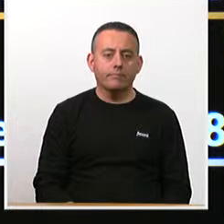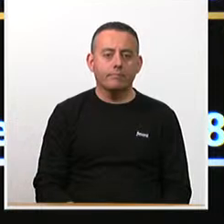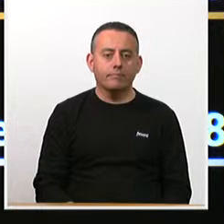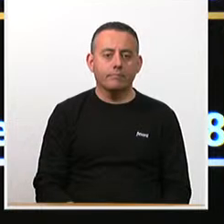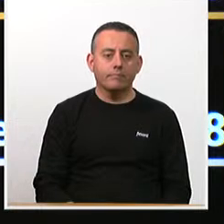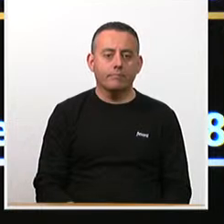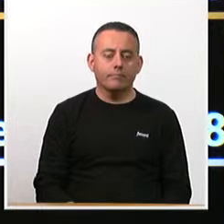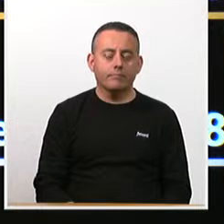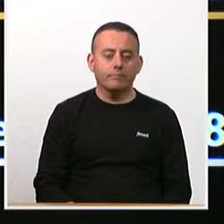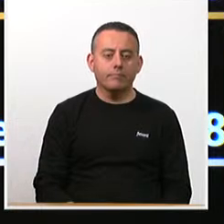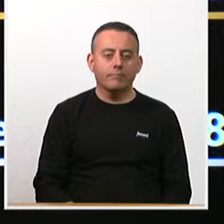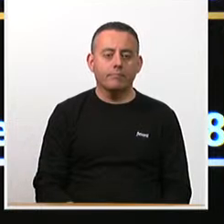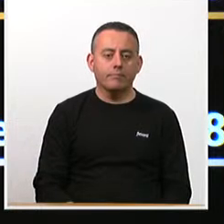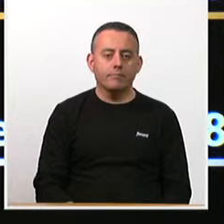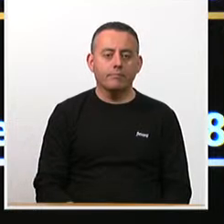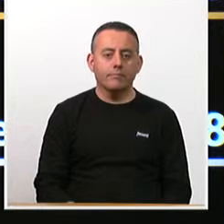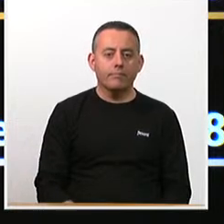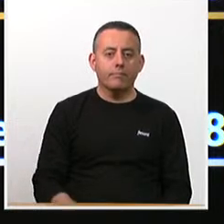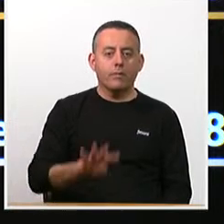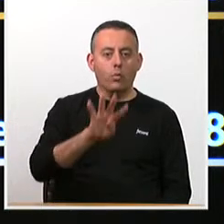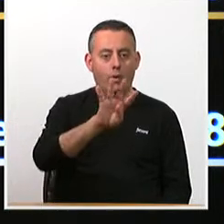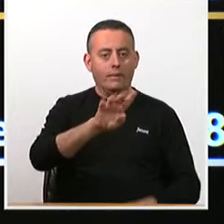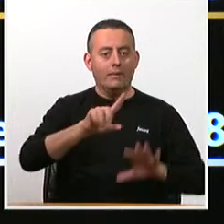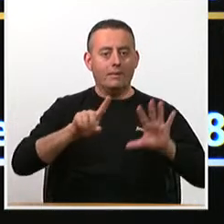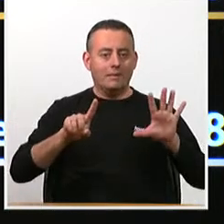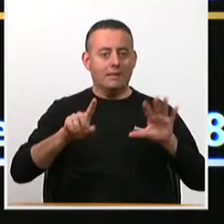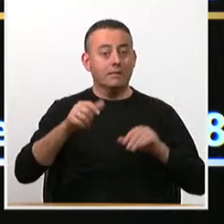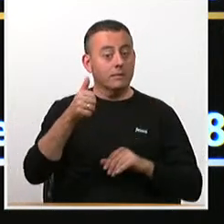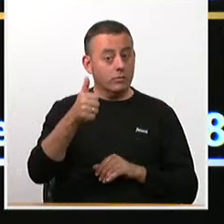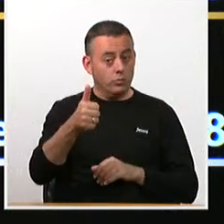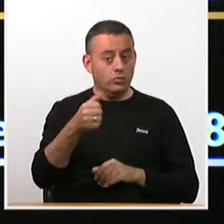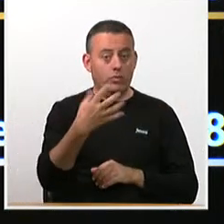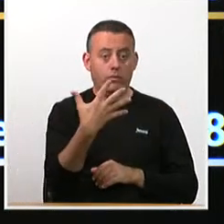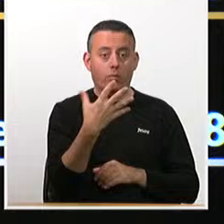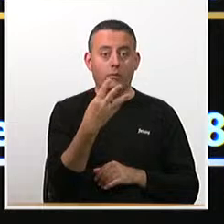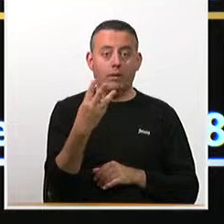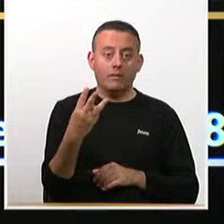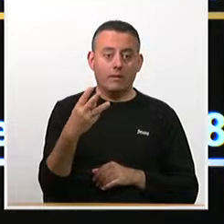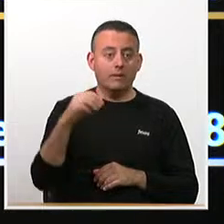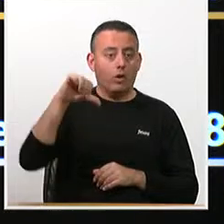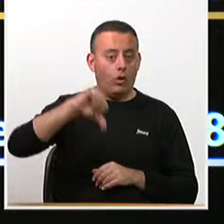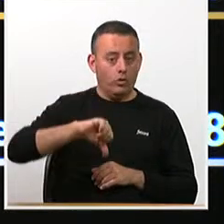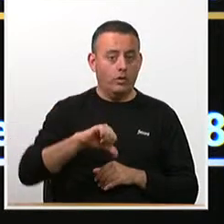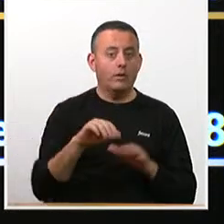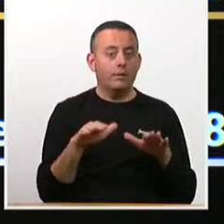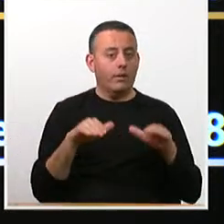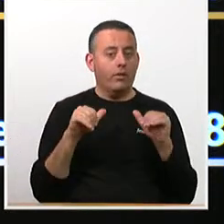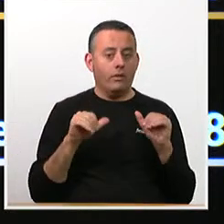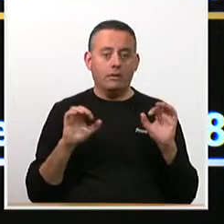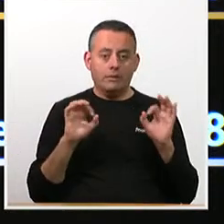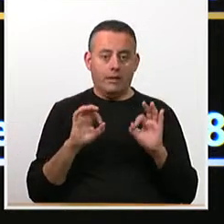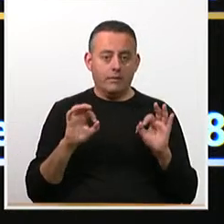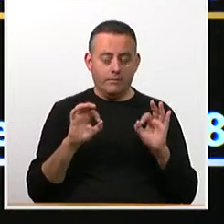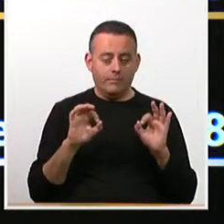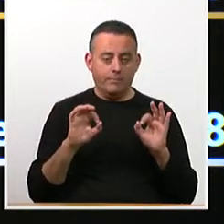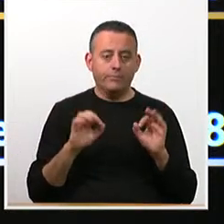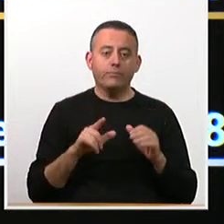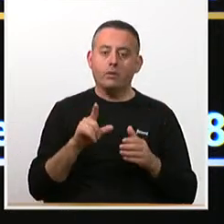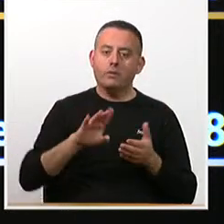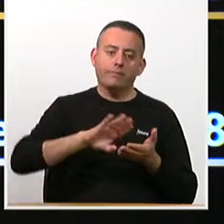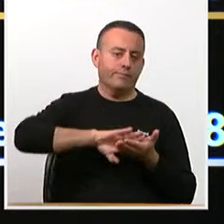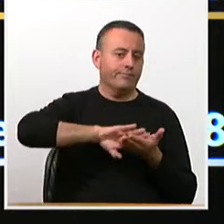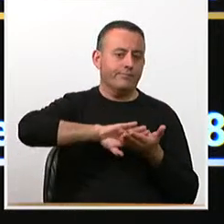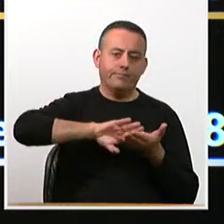votación con 46 votos a favor 53 votos en contra y cero abstenciones queda